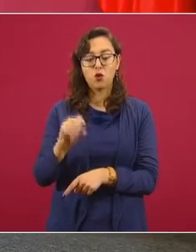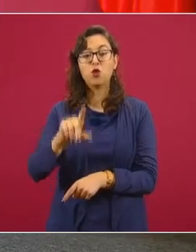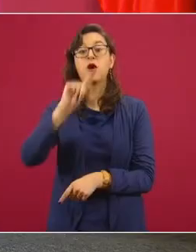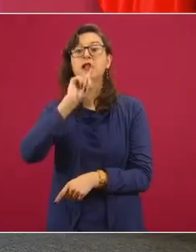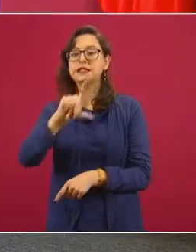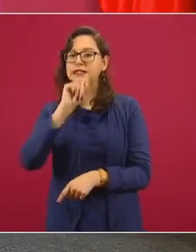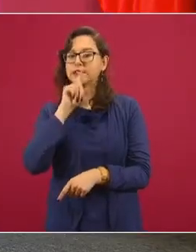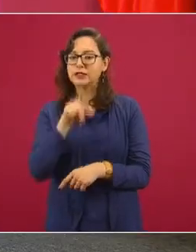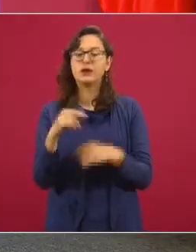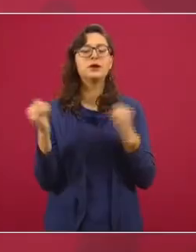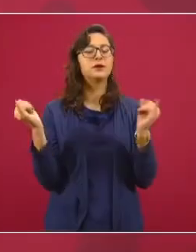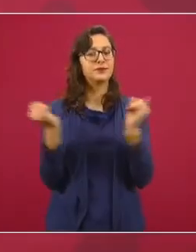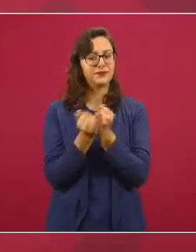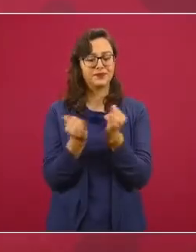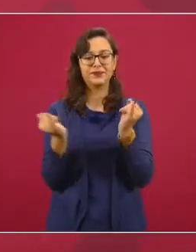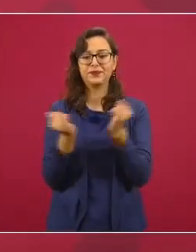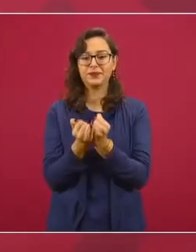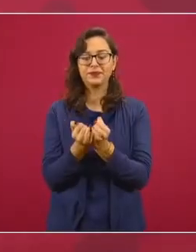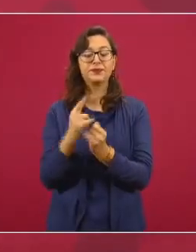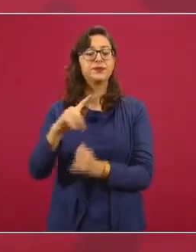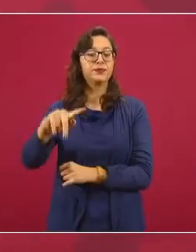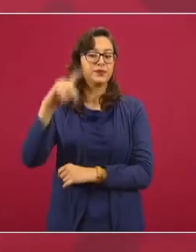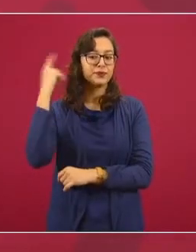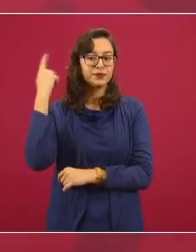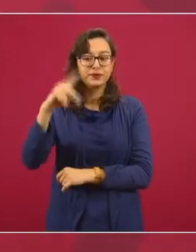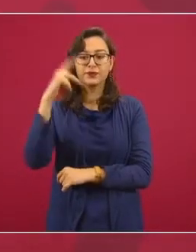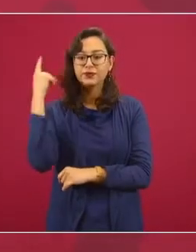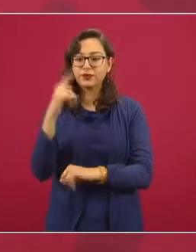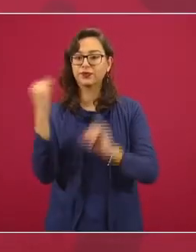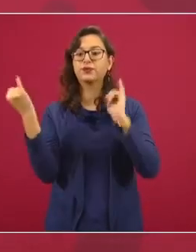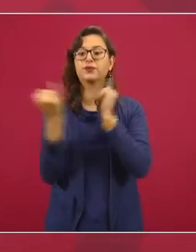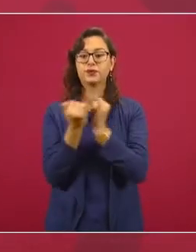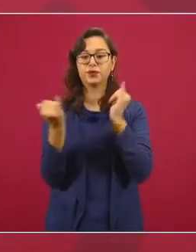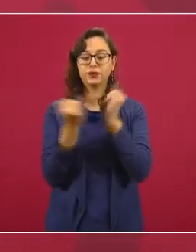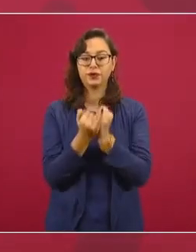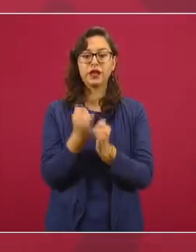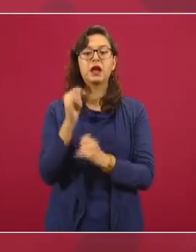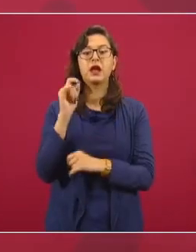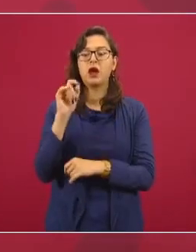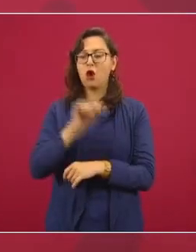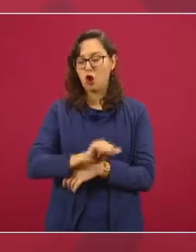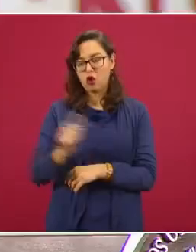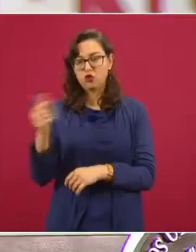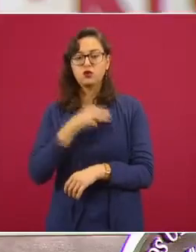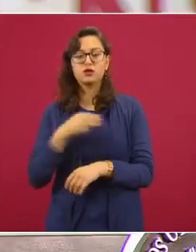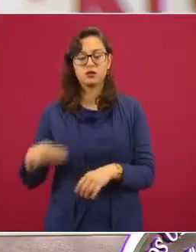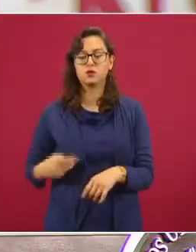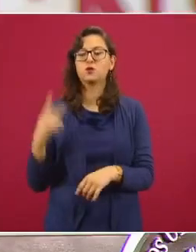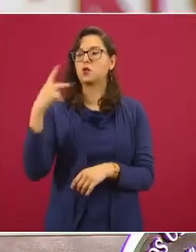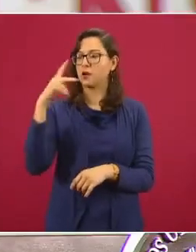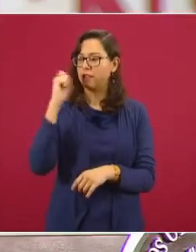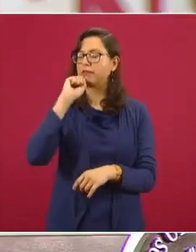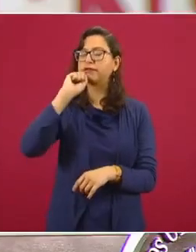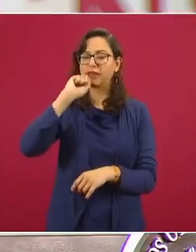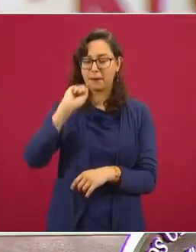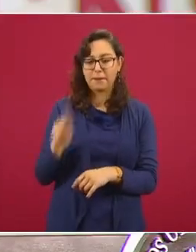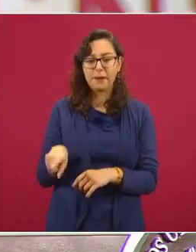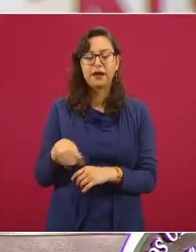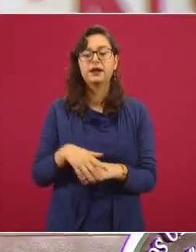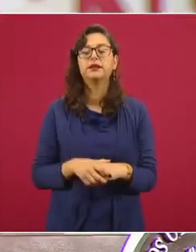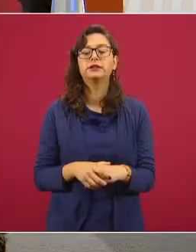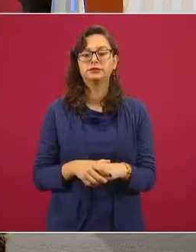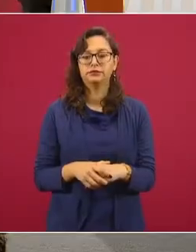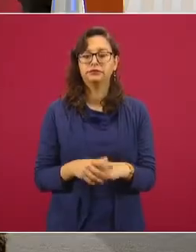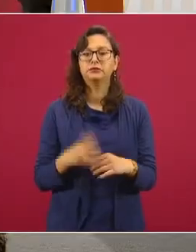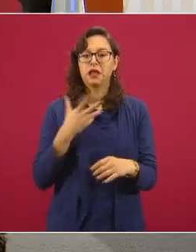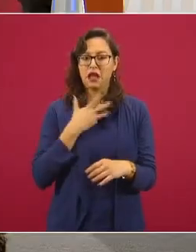Jalisco. Asimismo, en Puebla, Puebla, y en Coatlancingo, Puebla, también encontramos